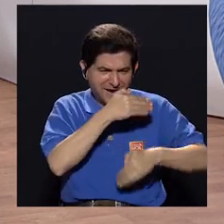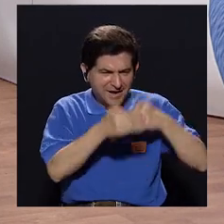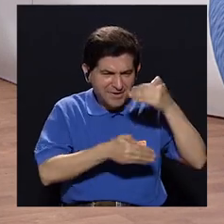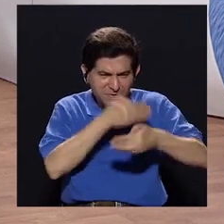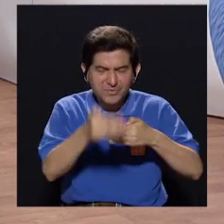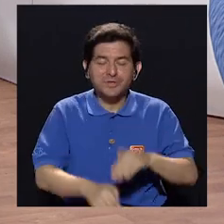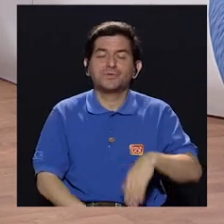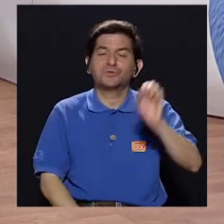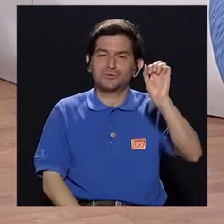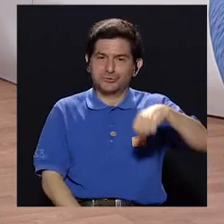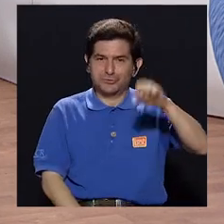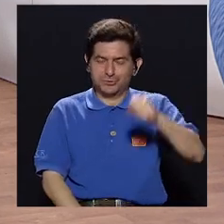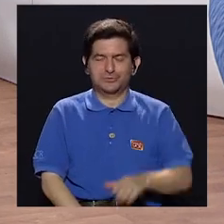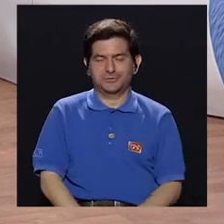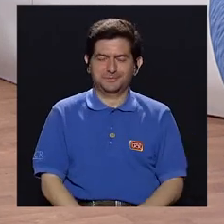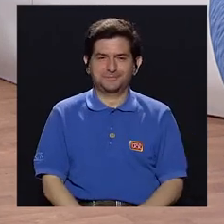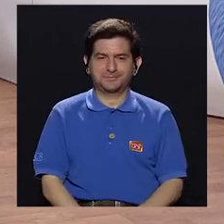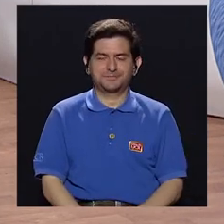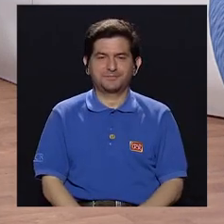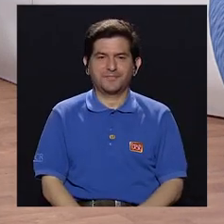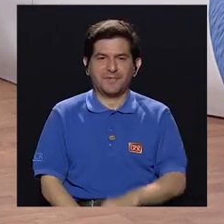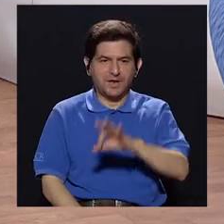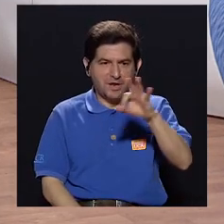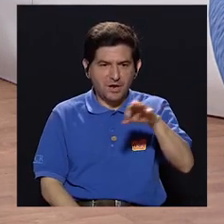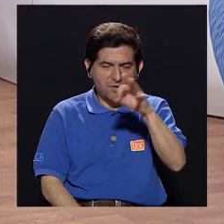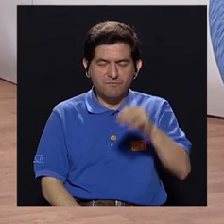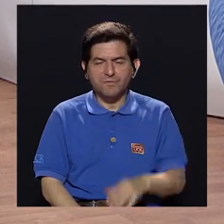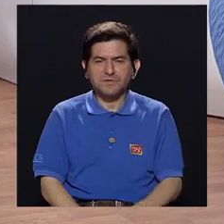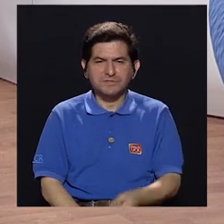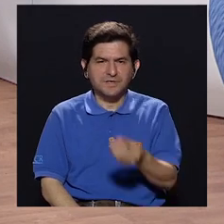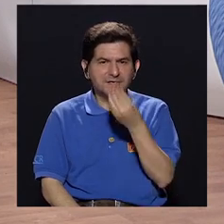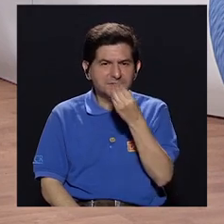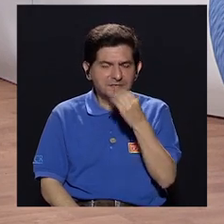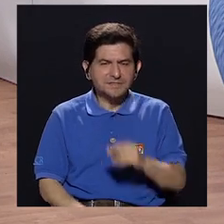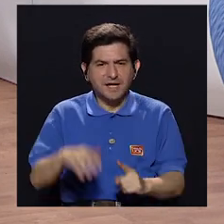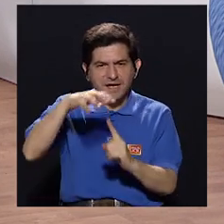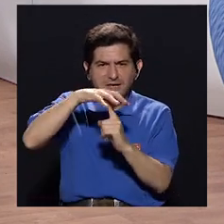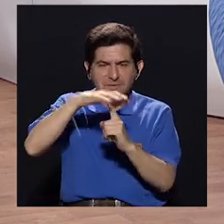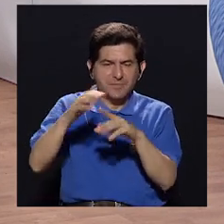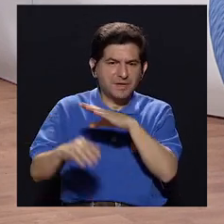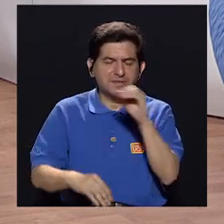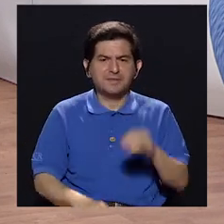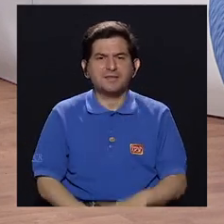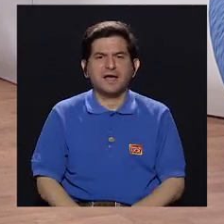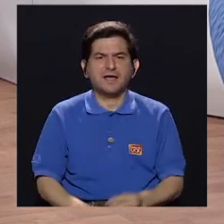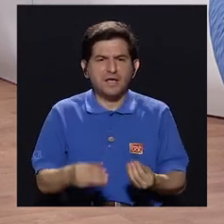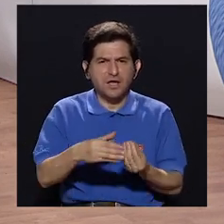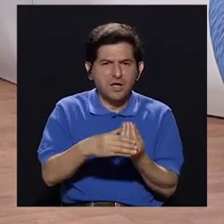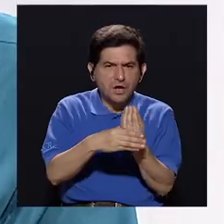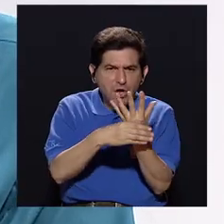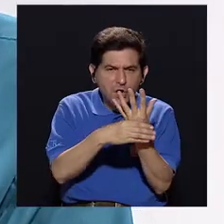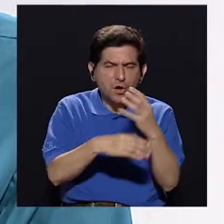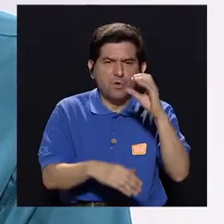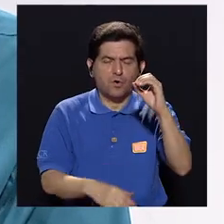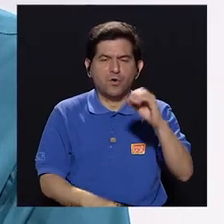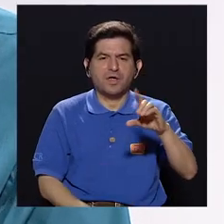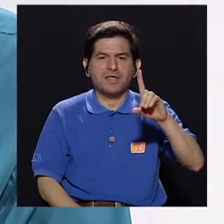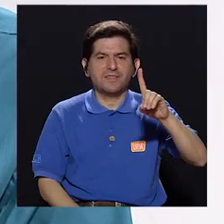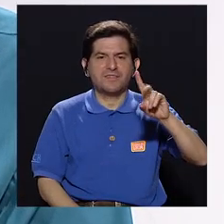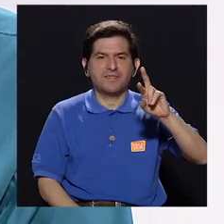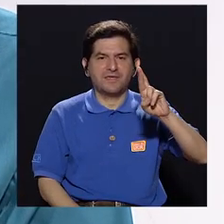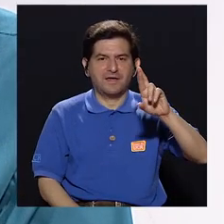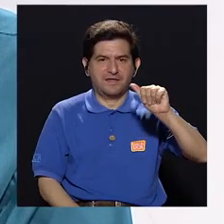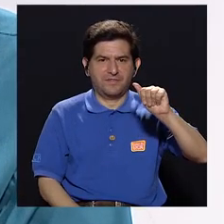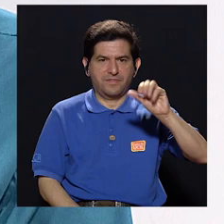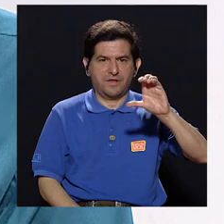engaño evolutivo es un engaño evolutivo impresionante las moscas que se alimentan de hongos y las orquídeas Drácula Este es otro